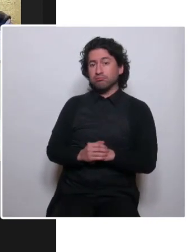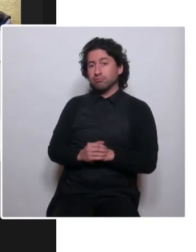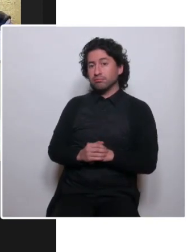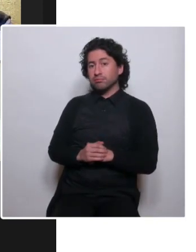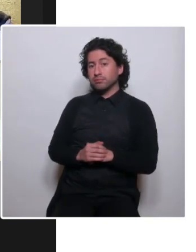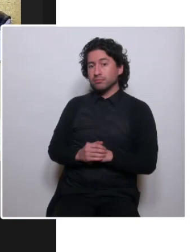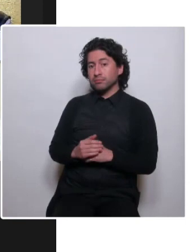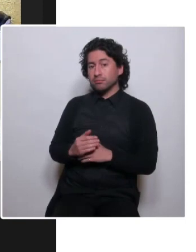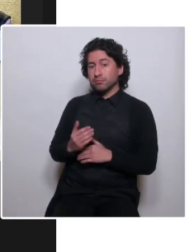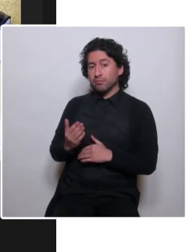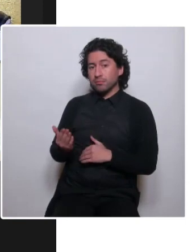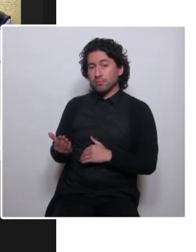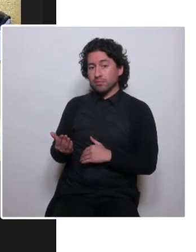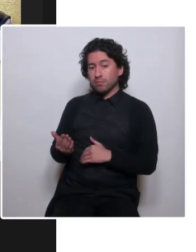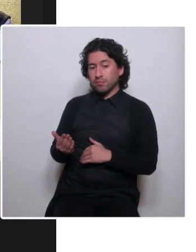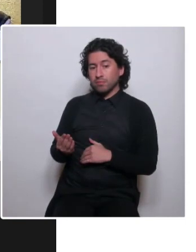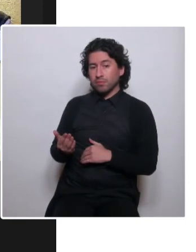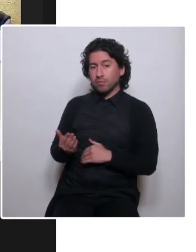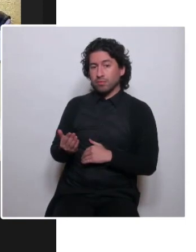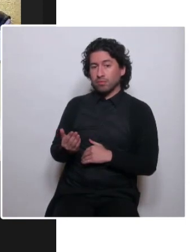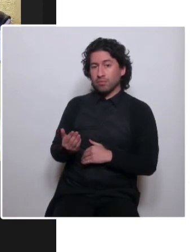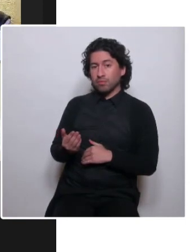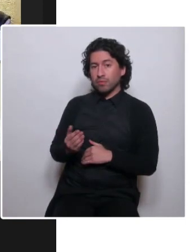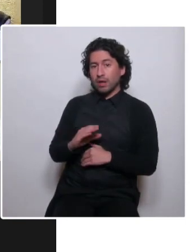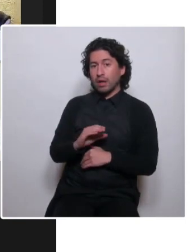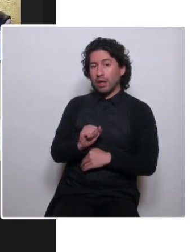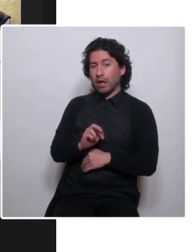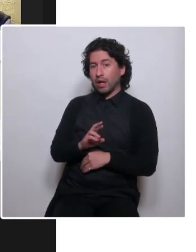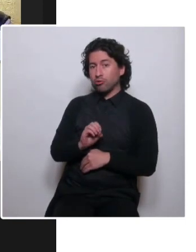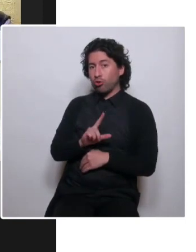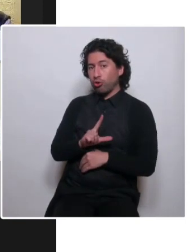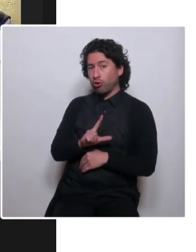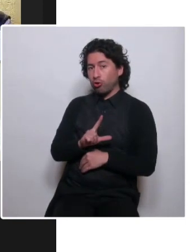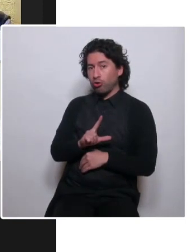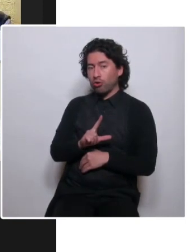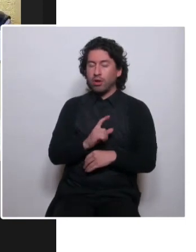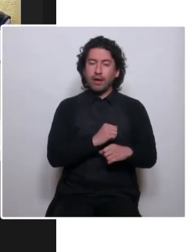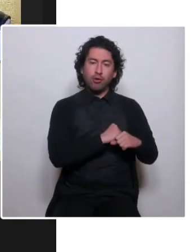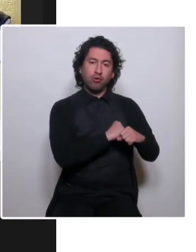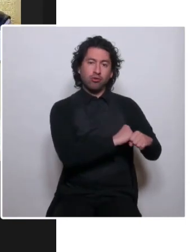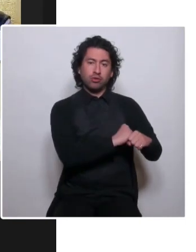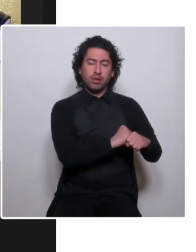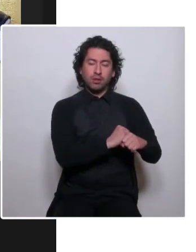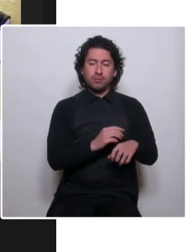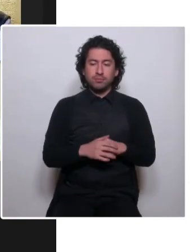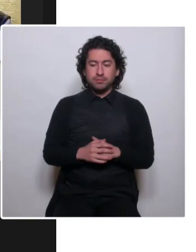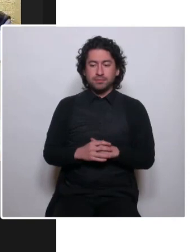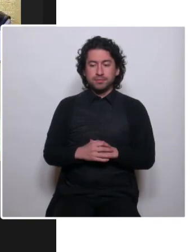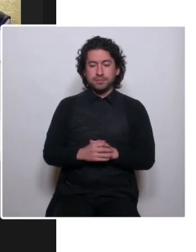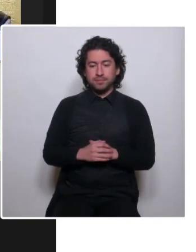Convencional Carol Baum. En contra, señor secretario.